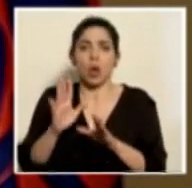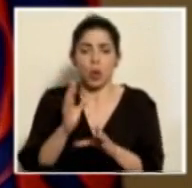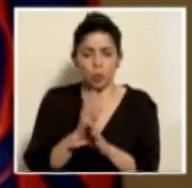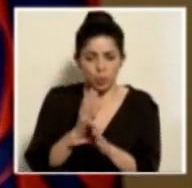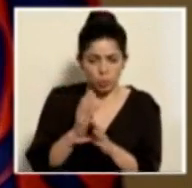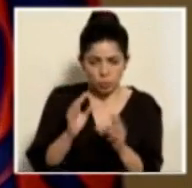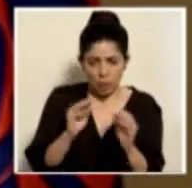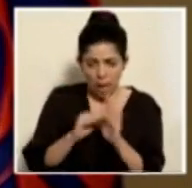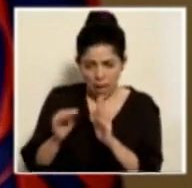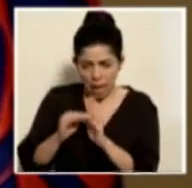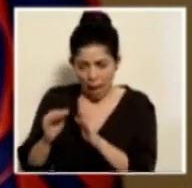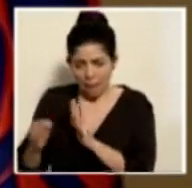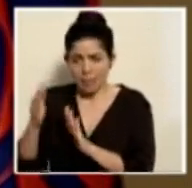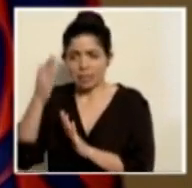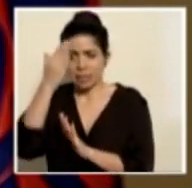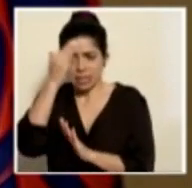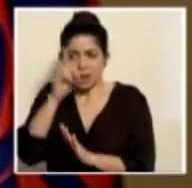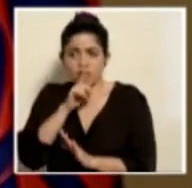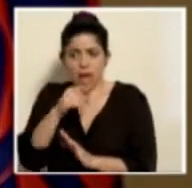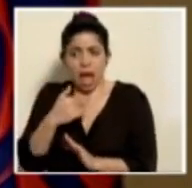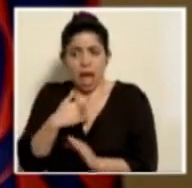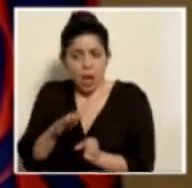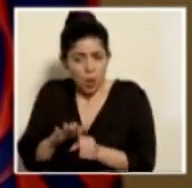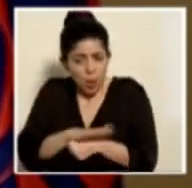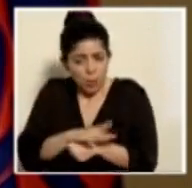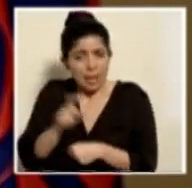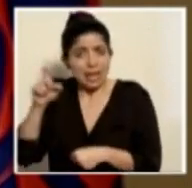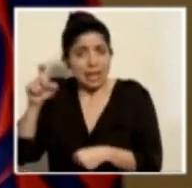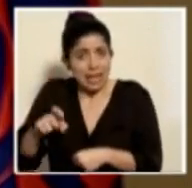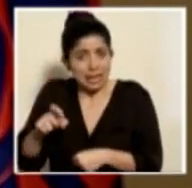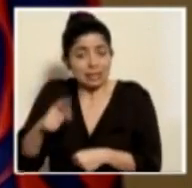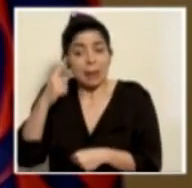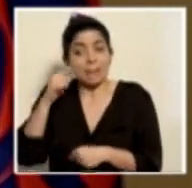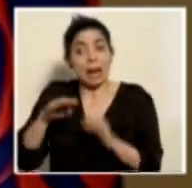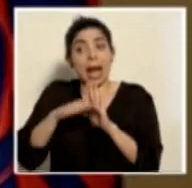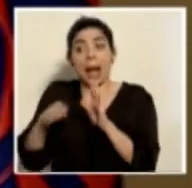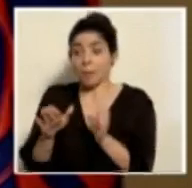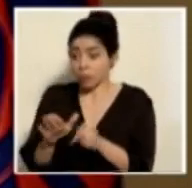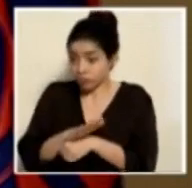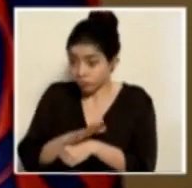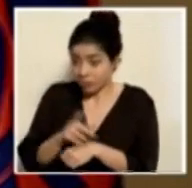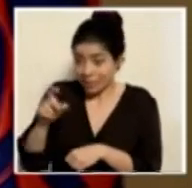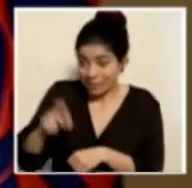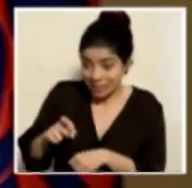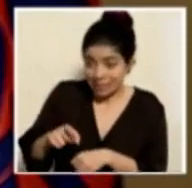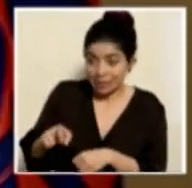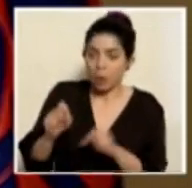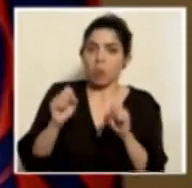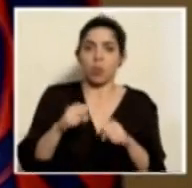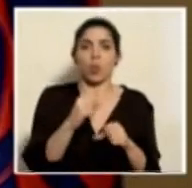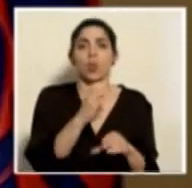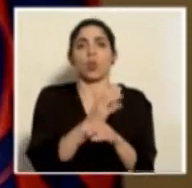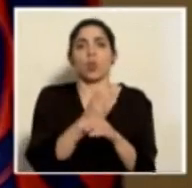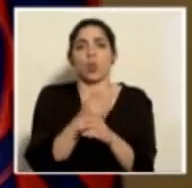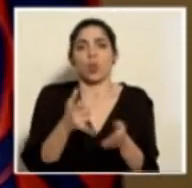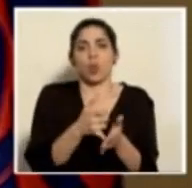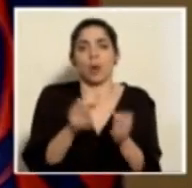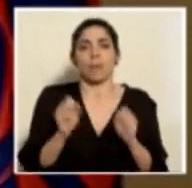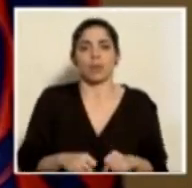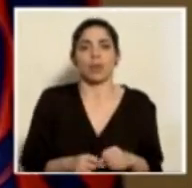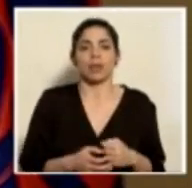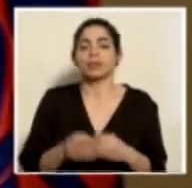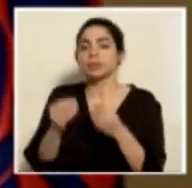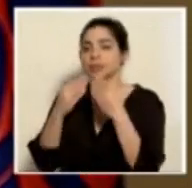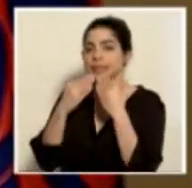contar las camas donde sabemos que tenemos todo lo que se ocupa para que esa cama sea una cama de cuidados críticos. Muchas